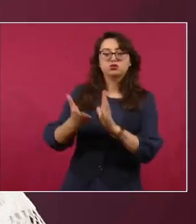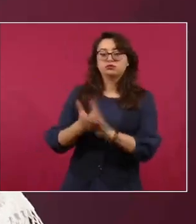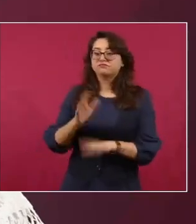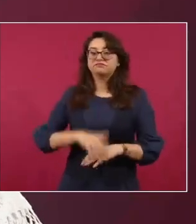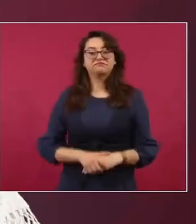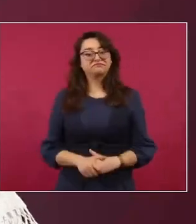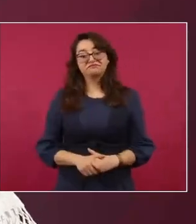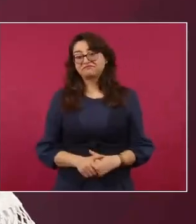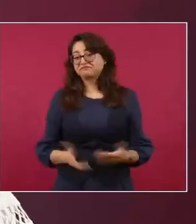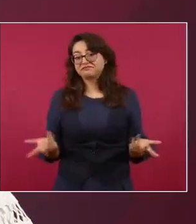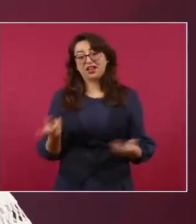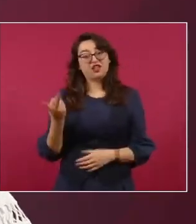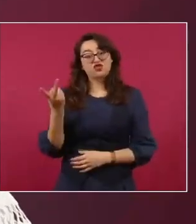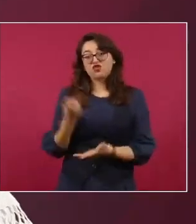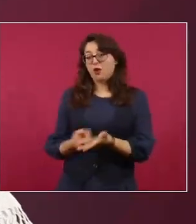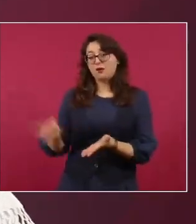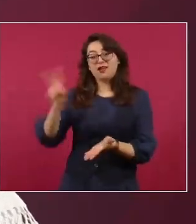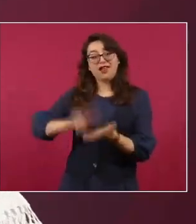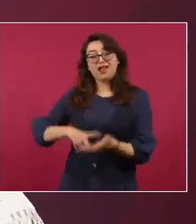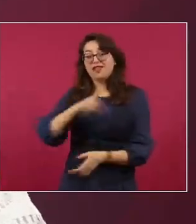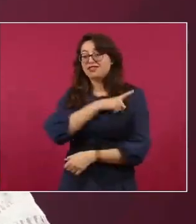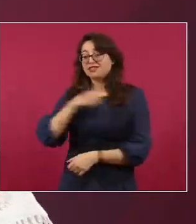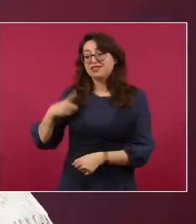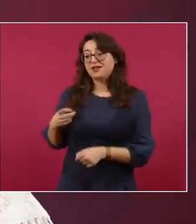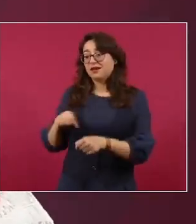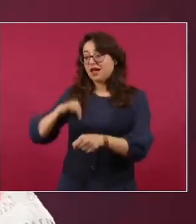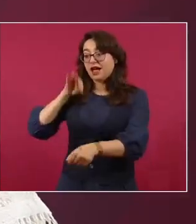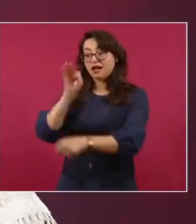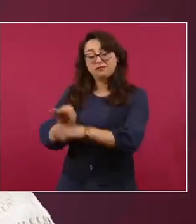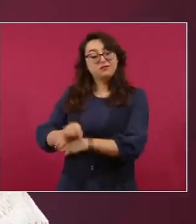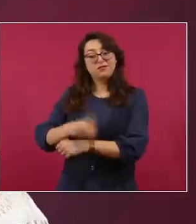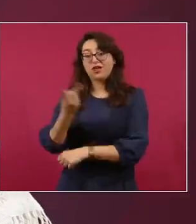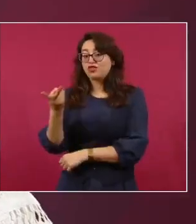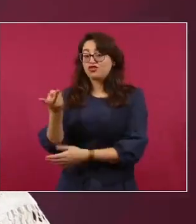eran 43 arqueólogos en ese momento. En una